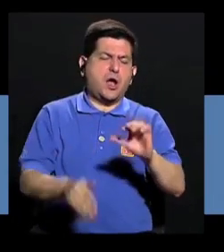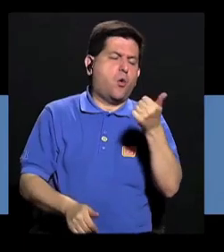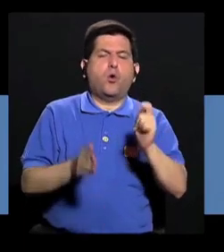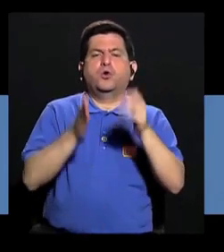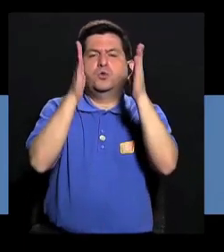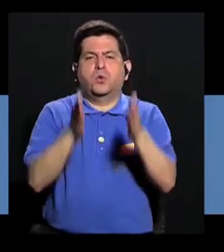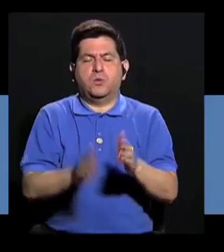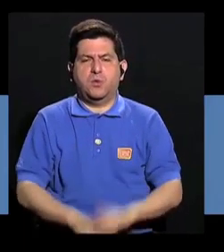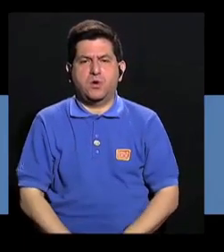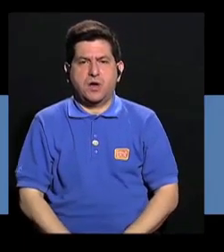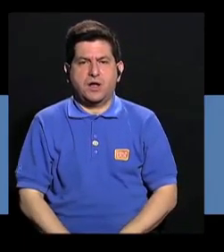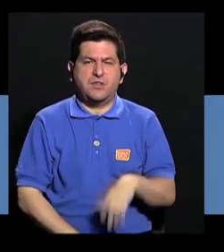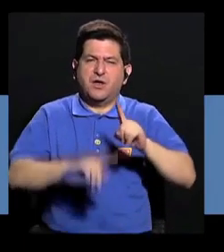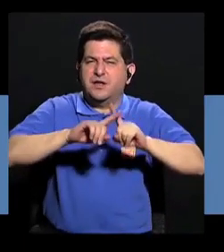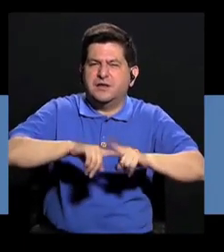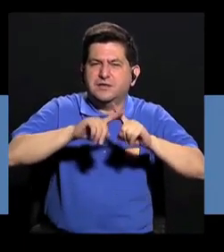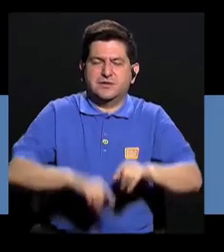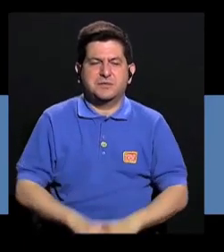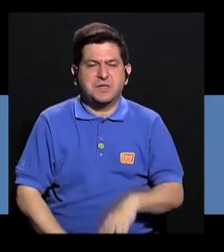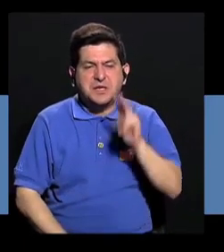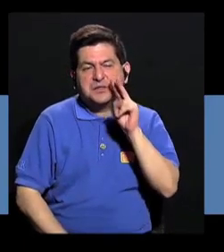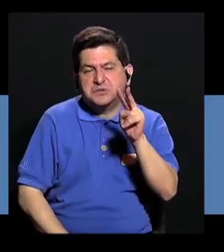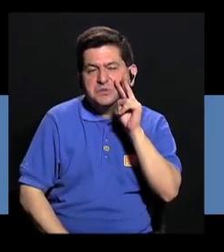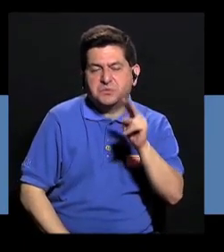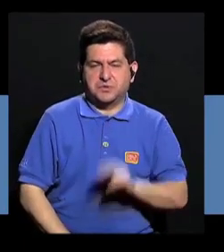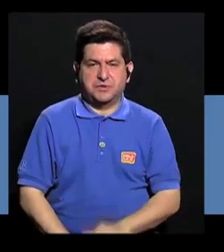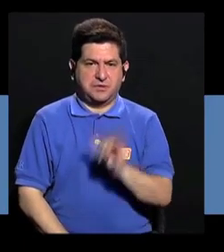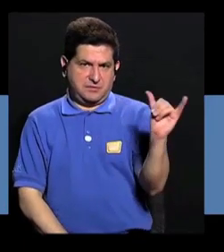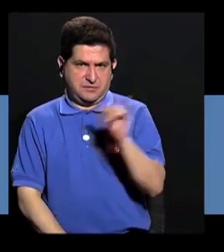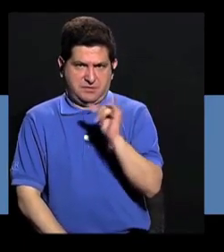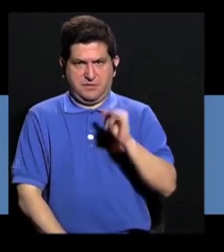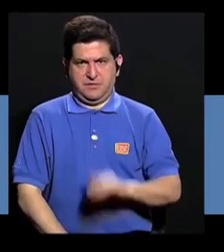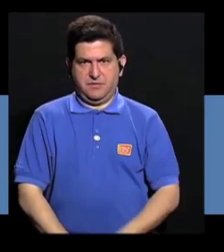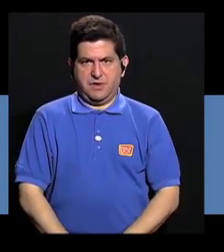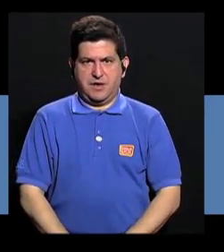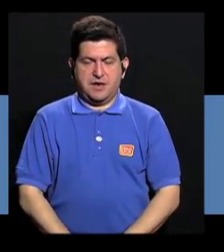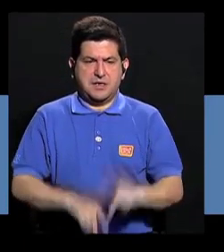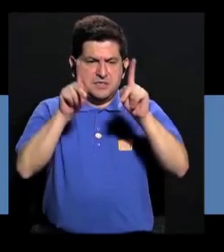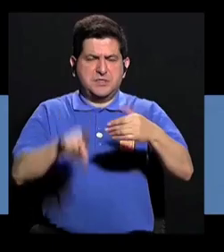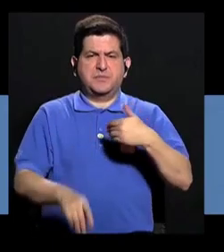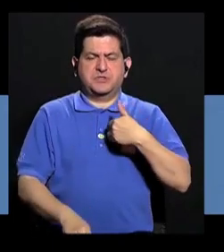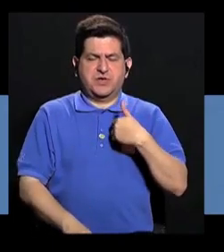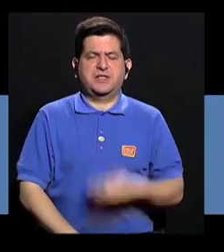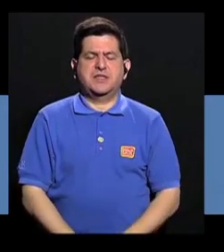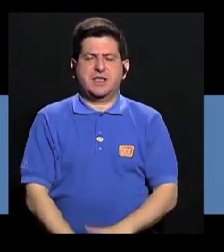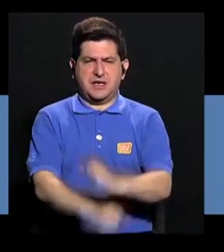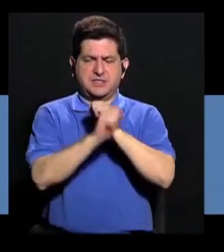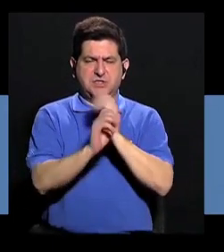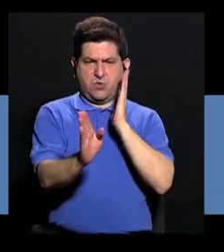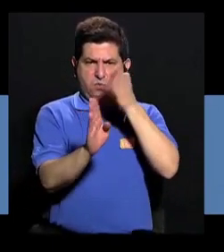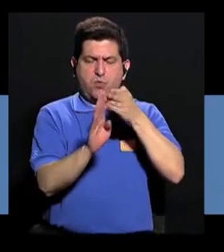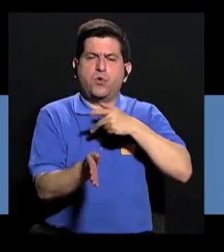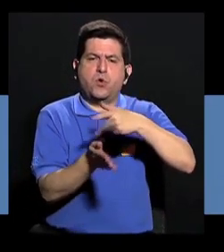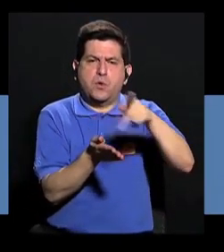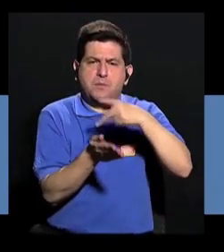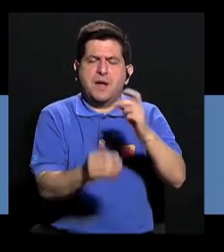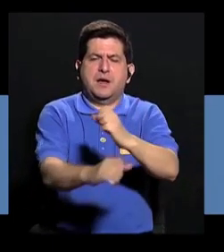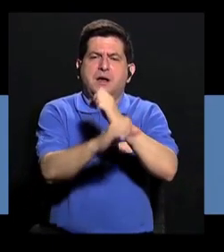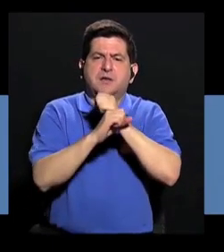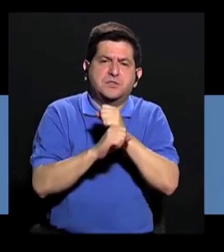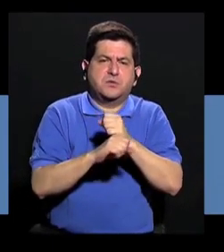es maestro, otro es abogado, si otro es así. Entonces siempre se van a fijar en eso y también si son asegurados directos, si pagan un